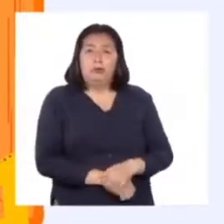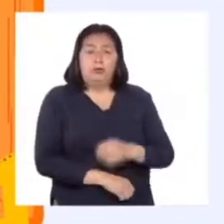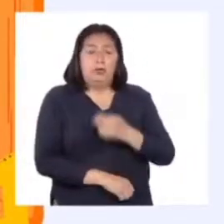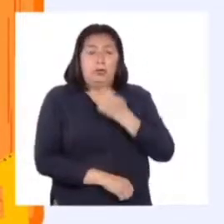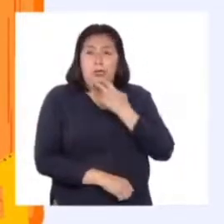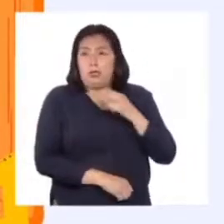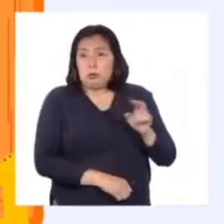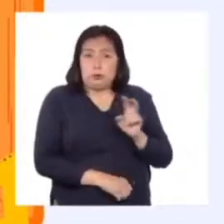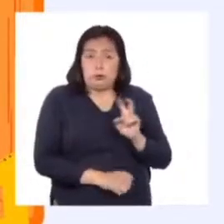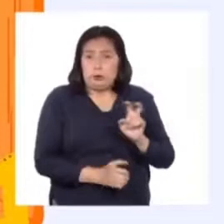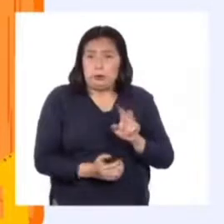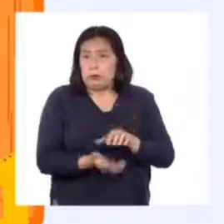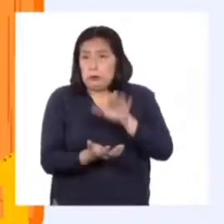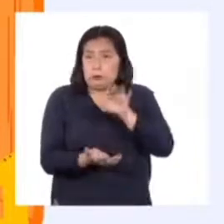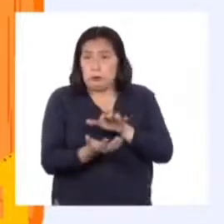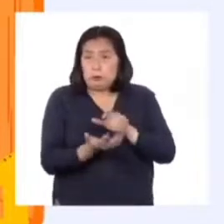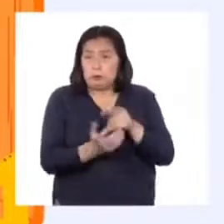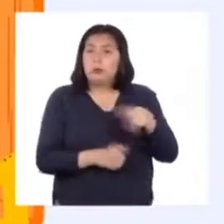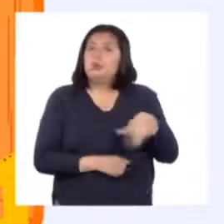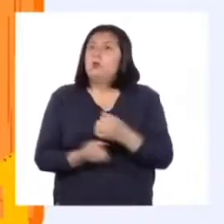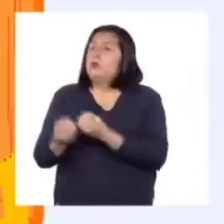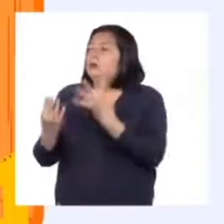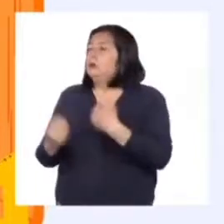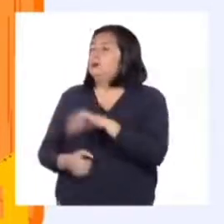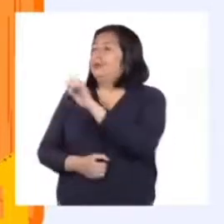En los reptiles, 32.